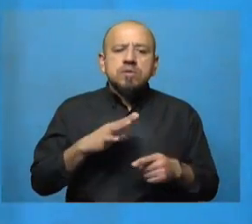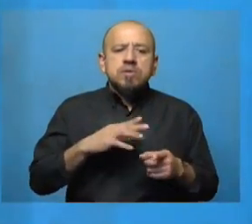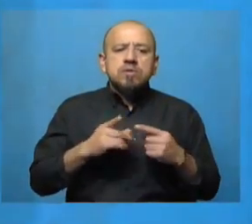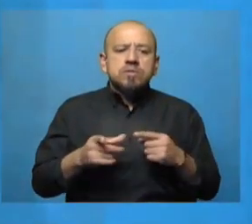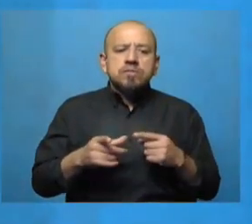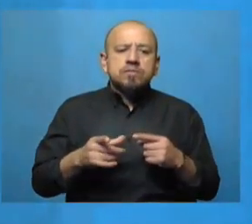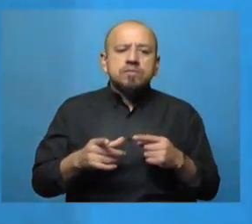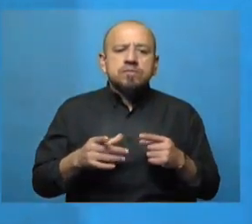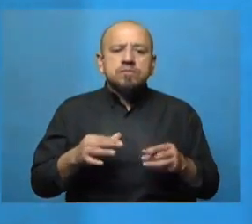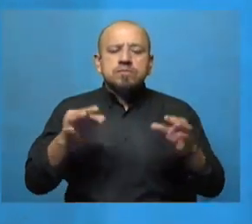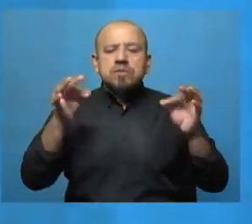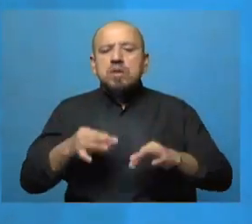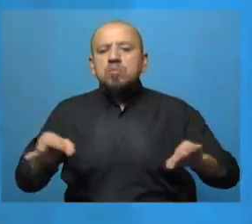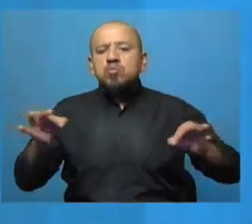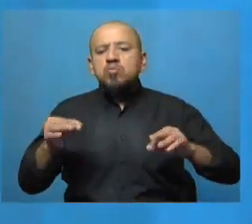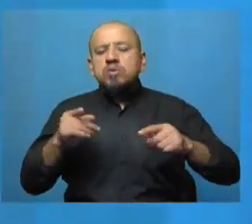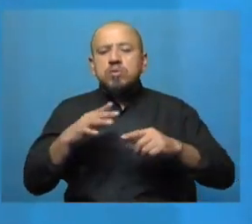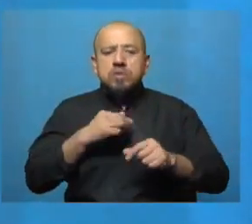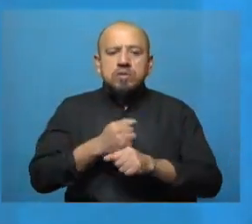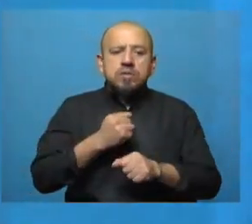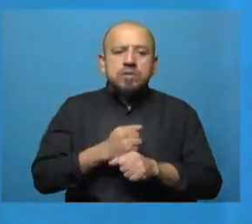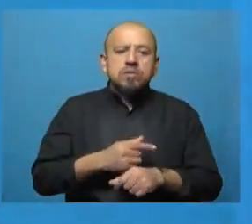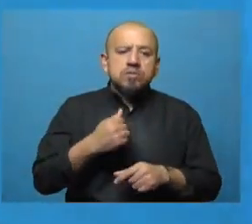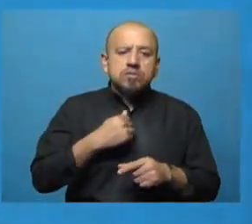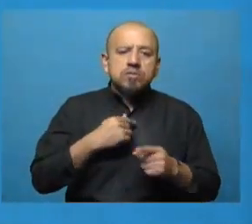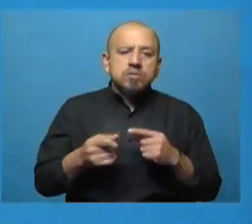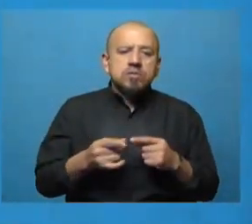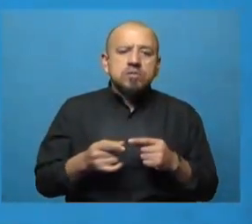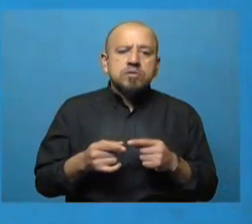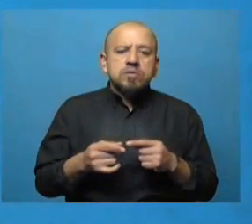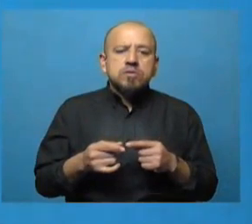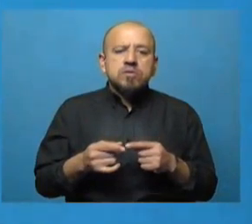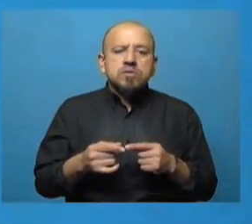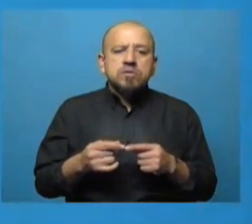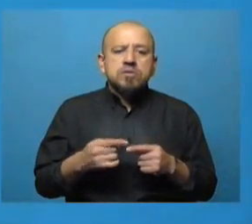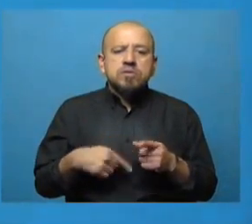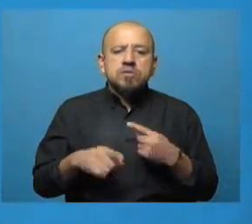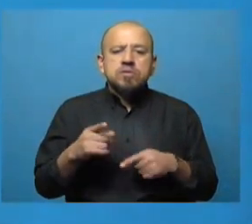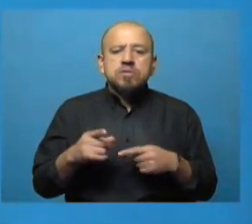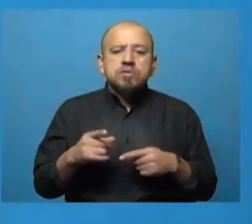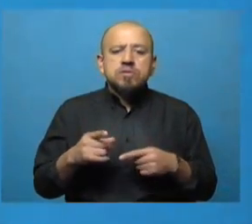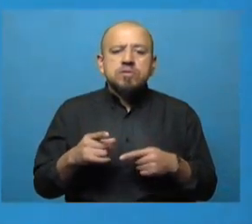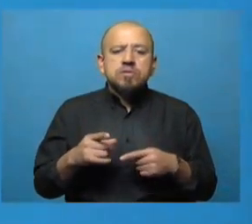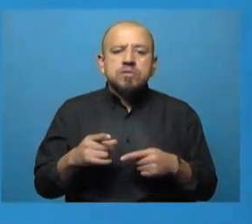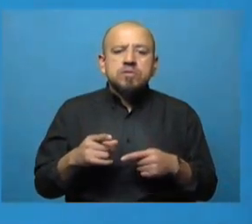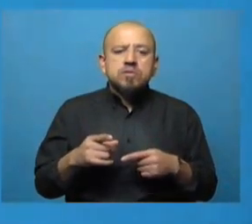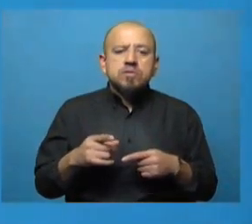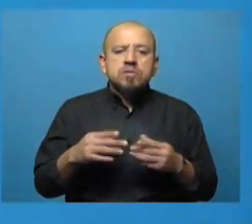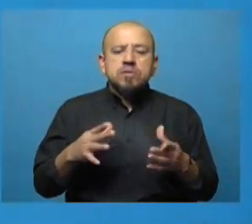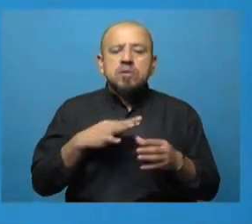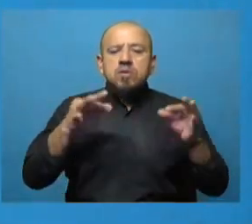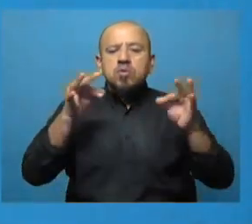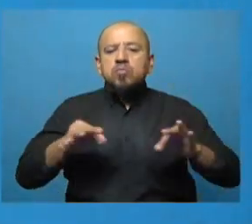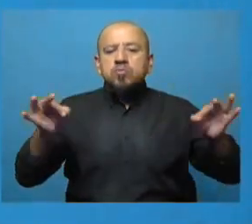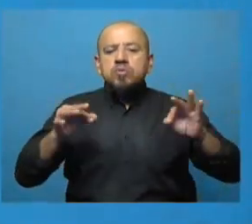Estrada que el músico trabaja con nosotros hace años que es grande gran arreglador que le pone unas cosas a las